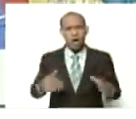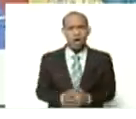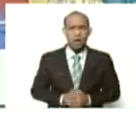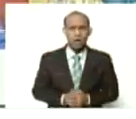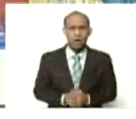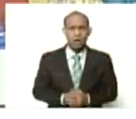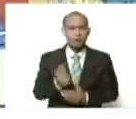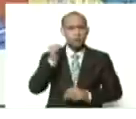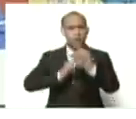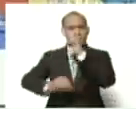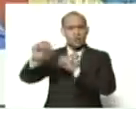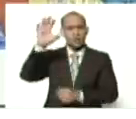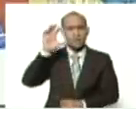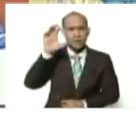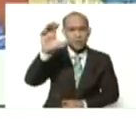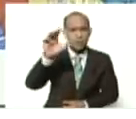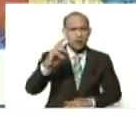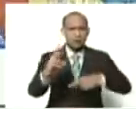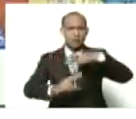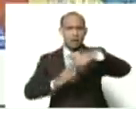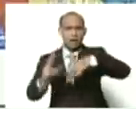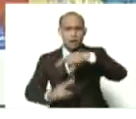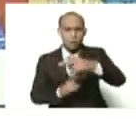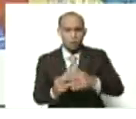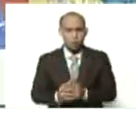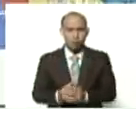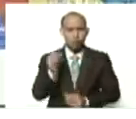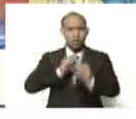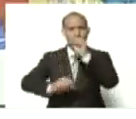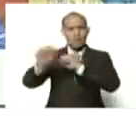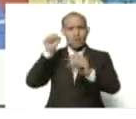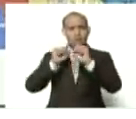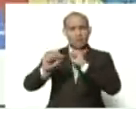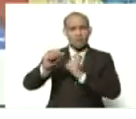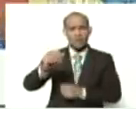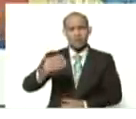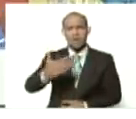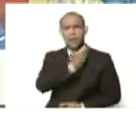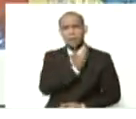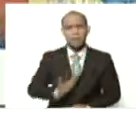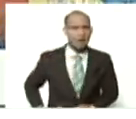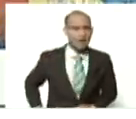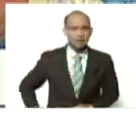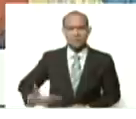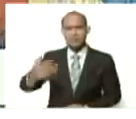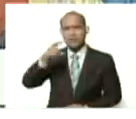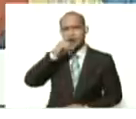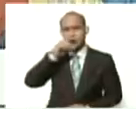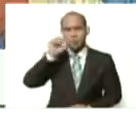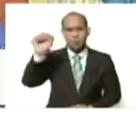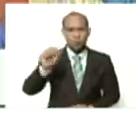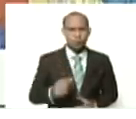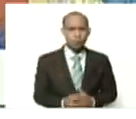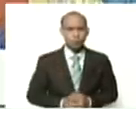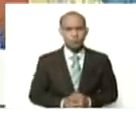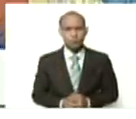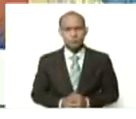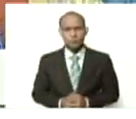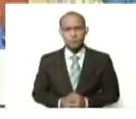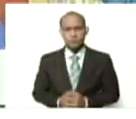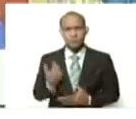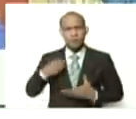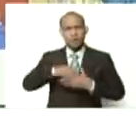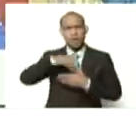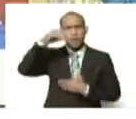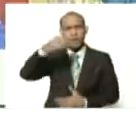para defender la patria, la revolución, para defender a su presidente y comandante en jefe. Aquel espíritu